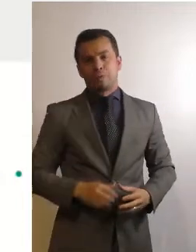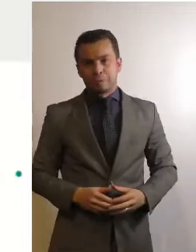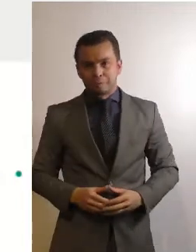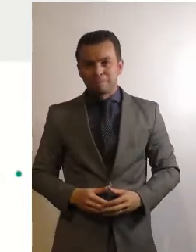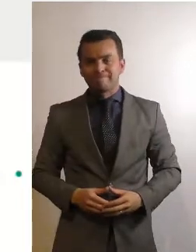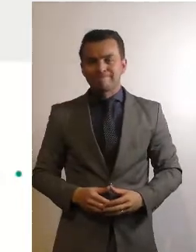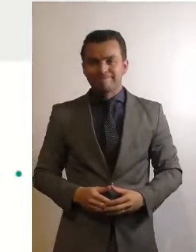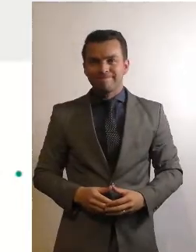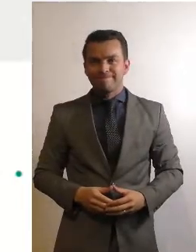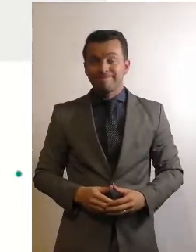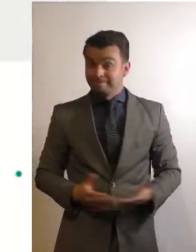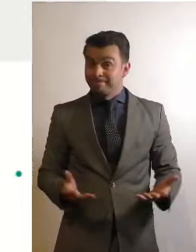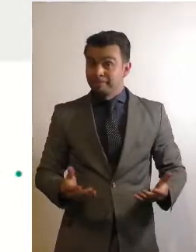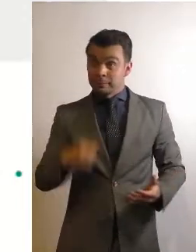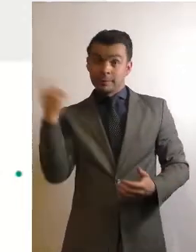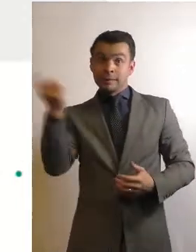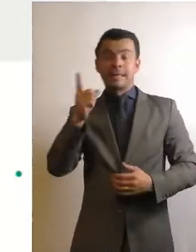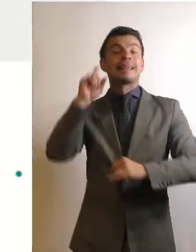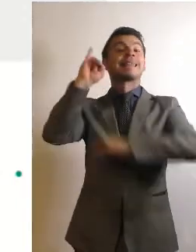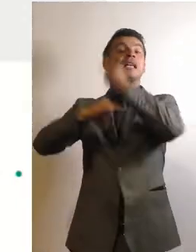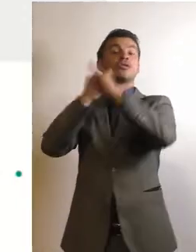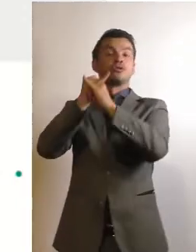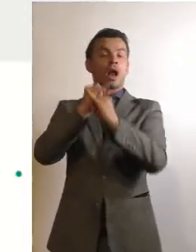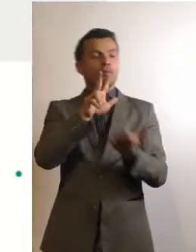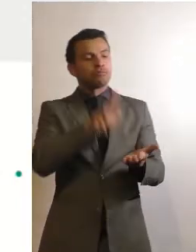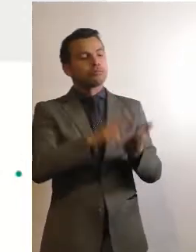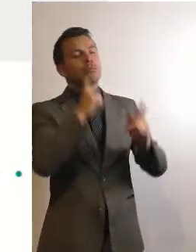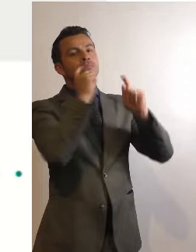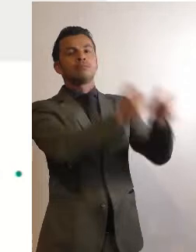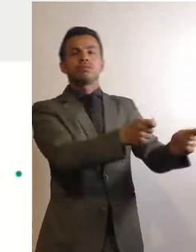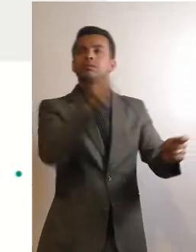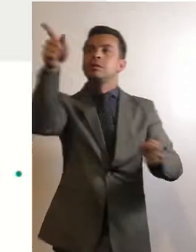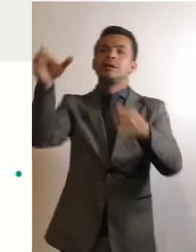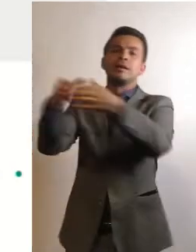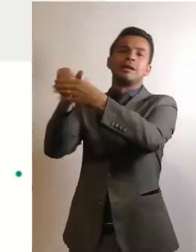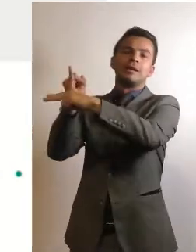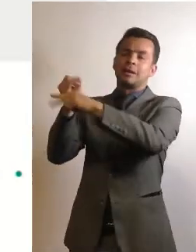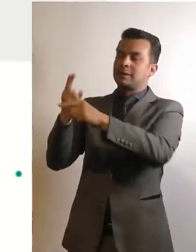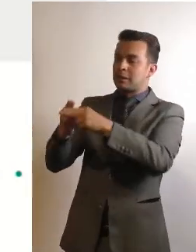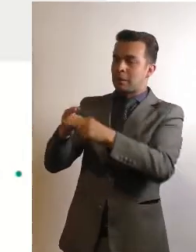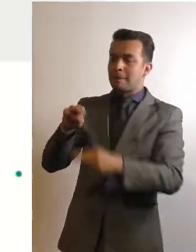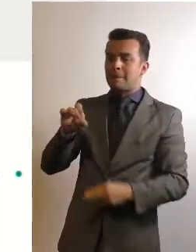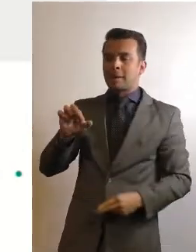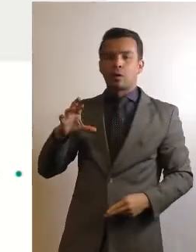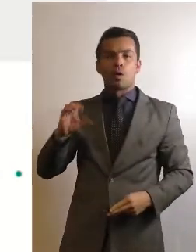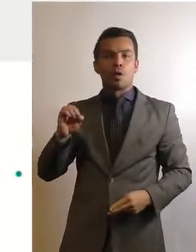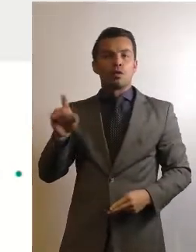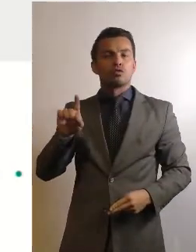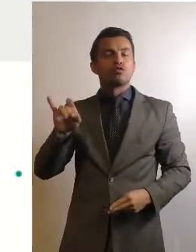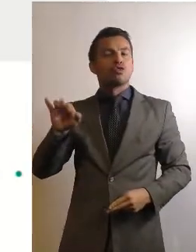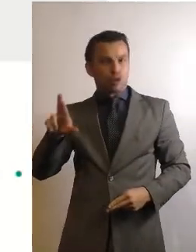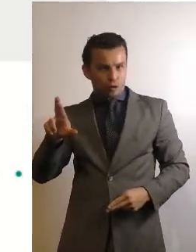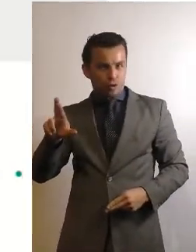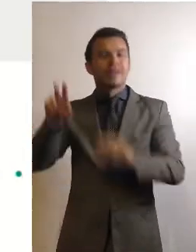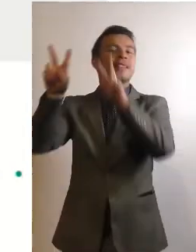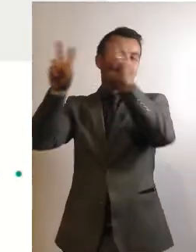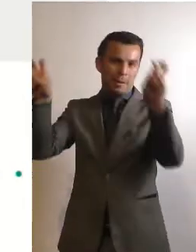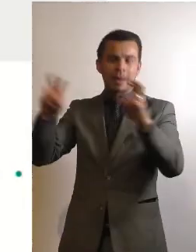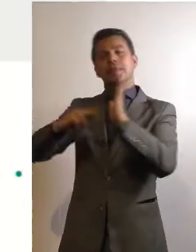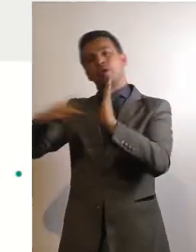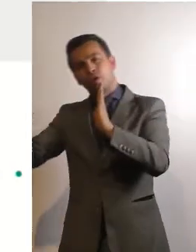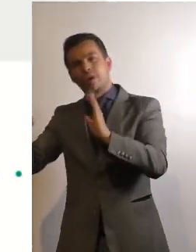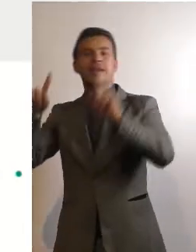Recordemos que tenemos acreditación internacional con Mercosur de los programas de medicina y odontología y la especialización en gerencia